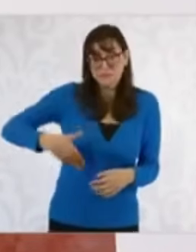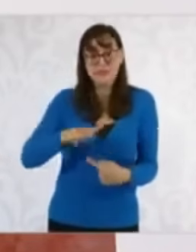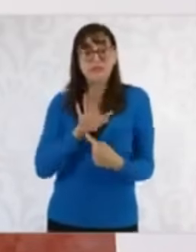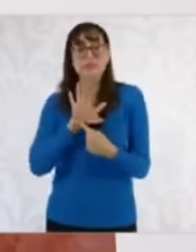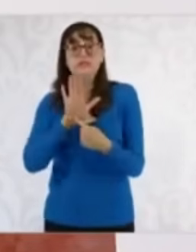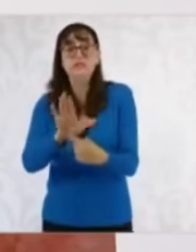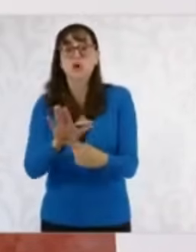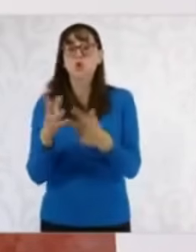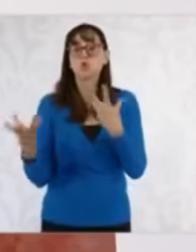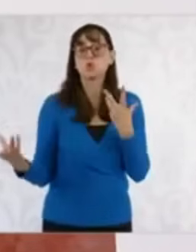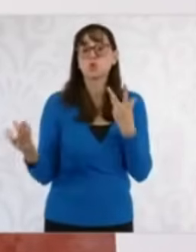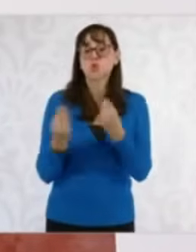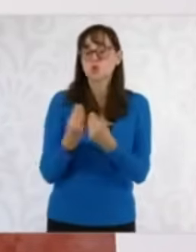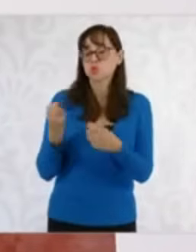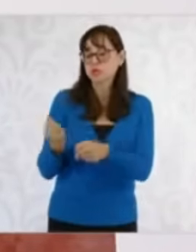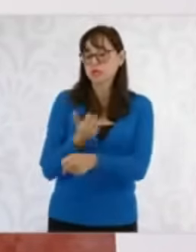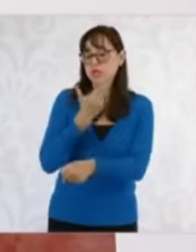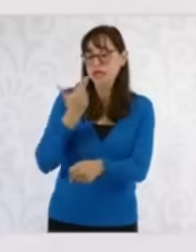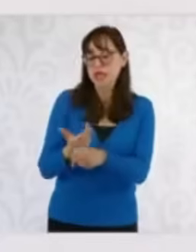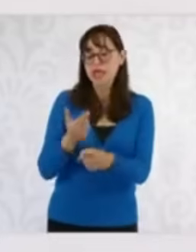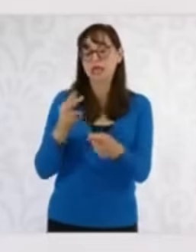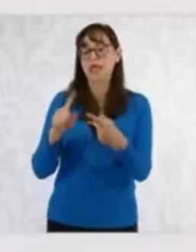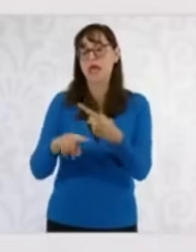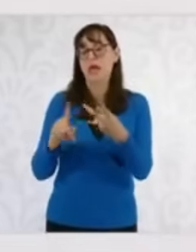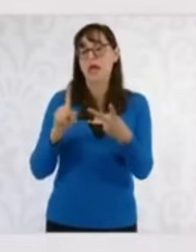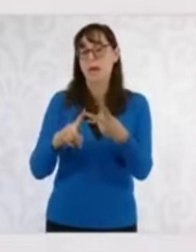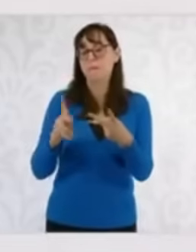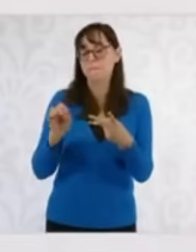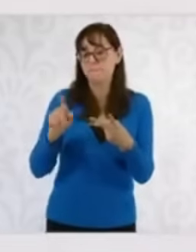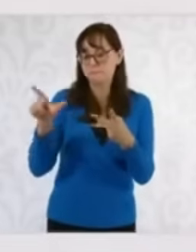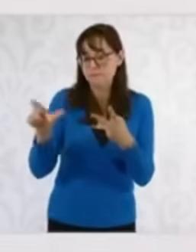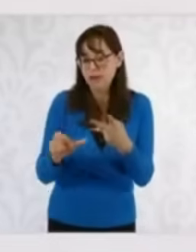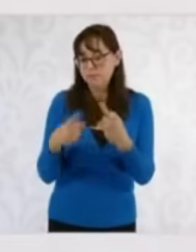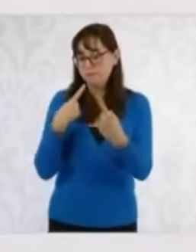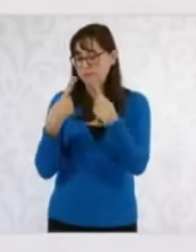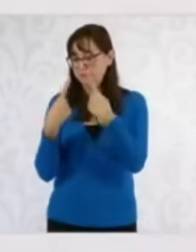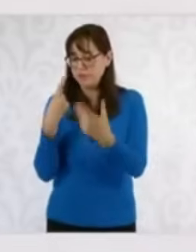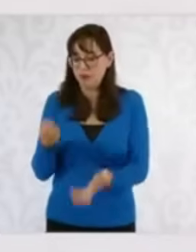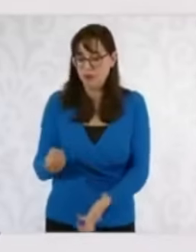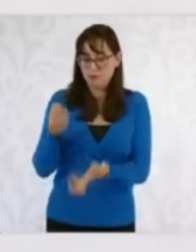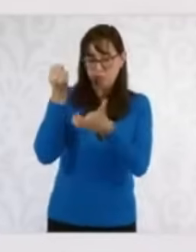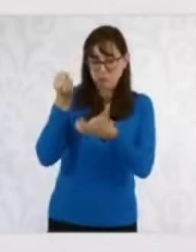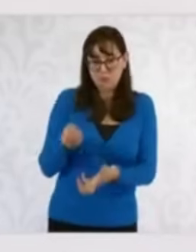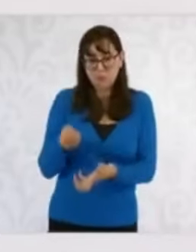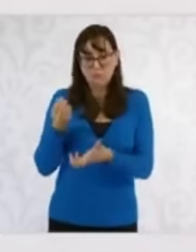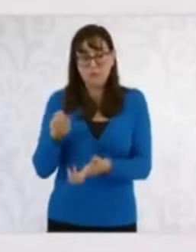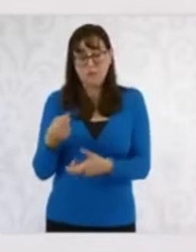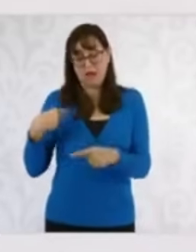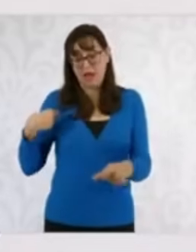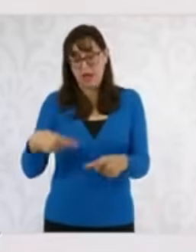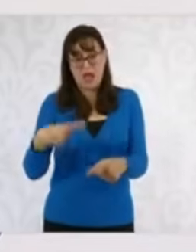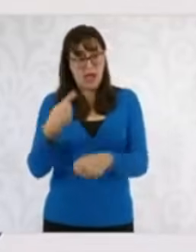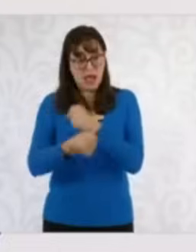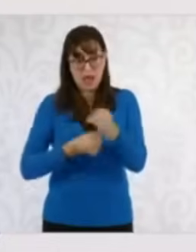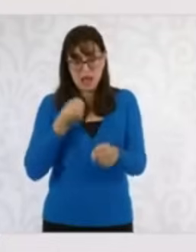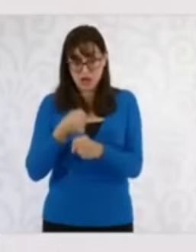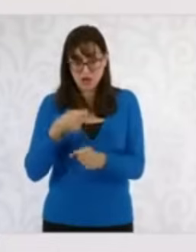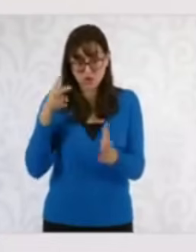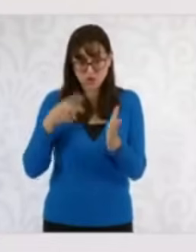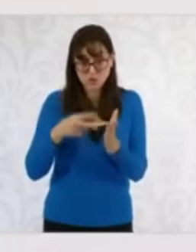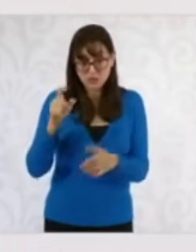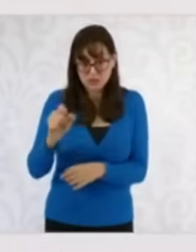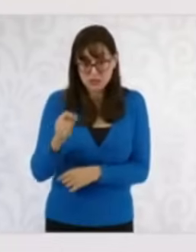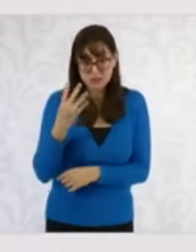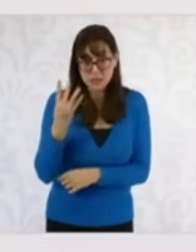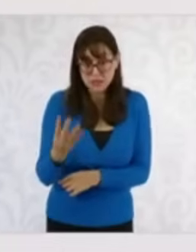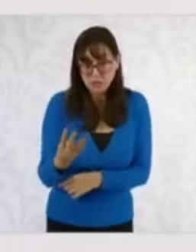Pemex todos los esquemas de colaboración presupuestal y financiera. Por ejemplo, en este presente ejercicio fiscal